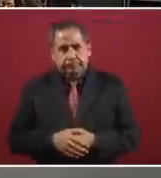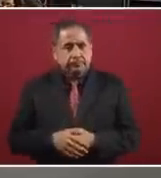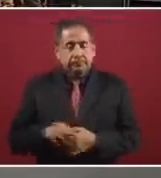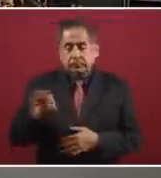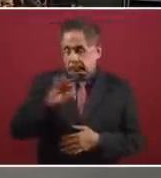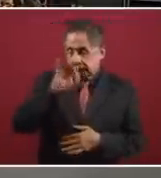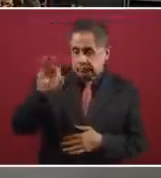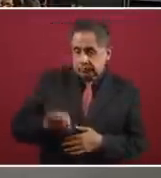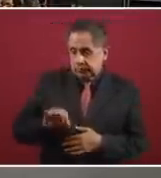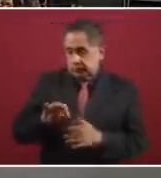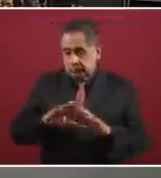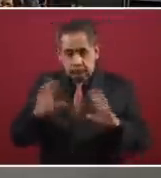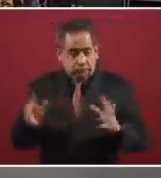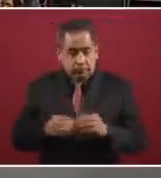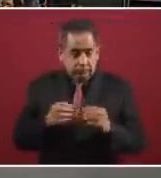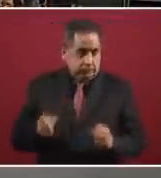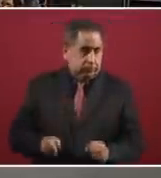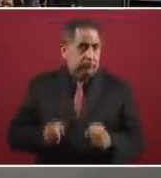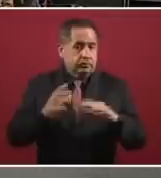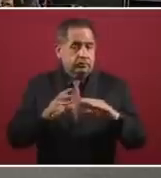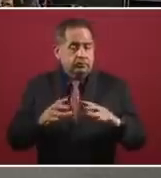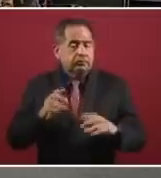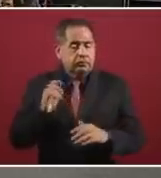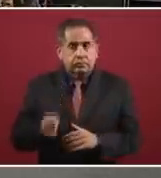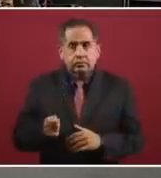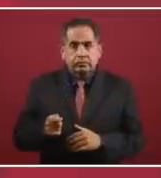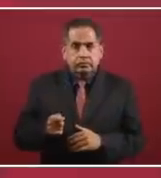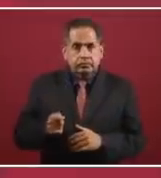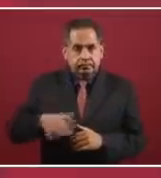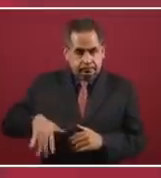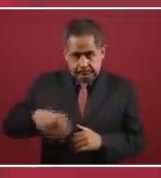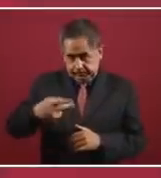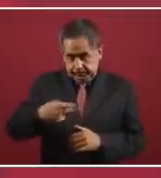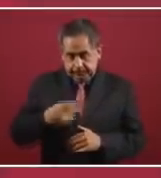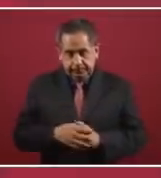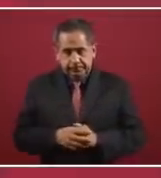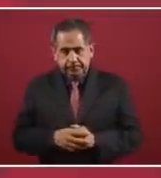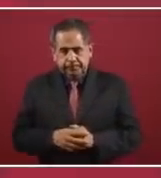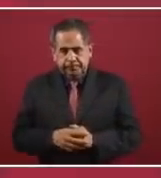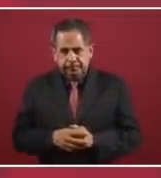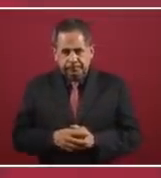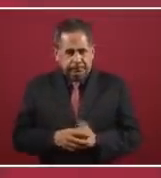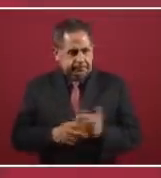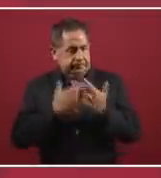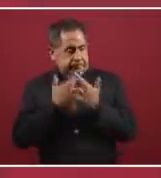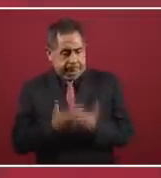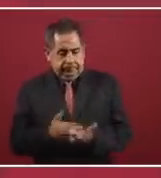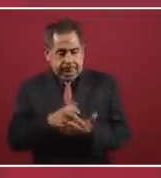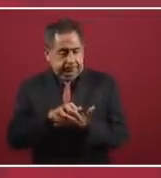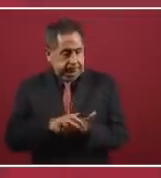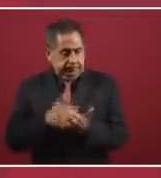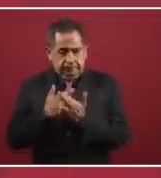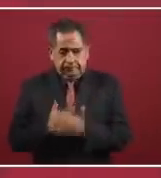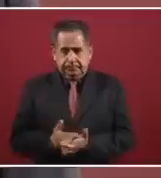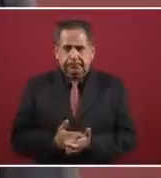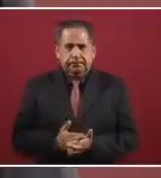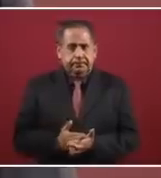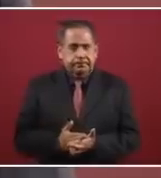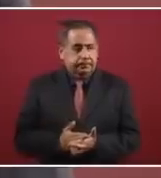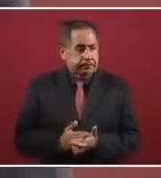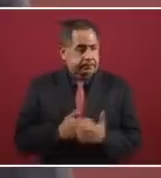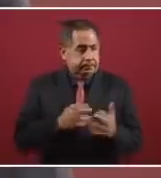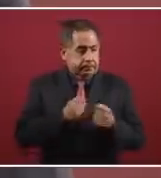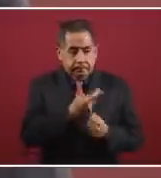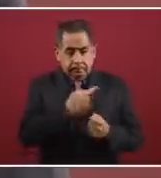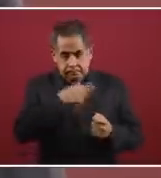significa del monto total el ahorro que se obtuvo